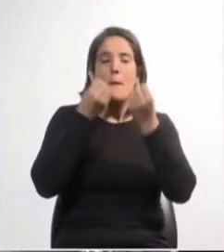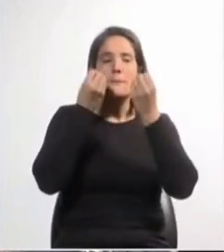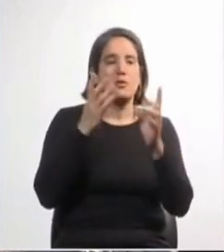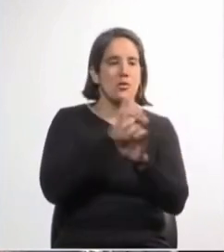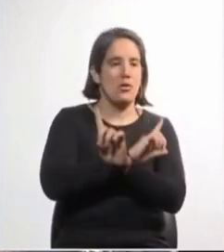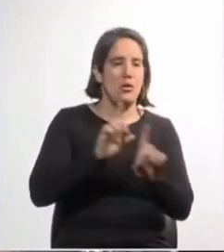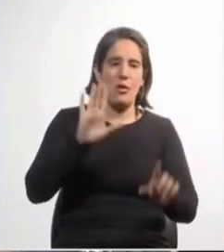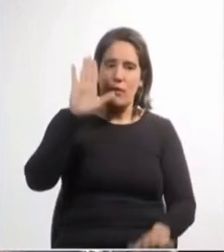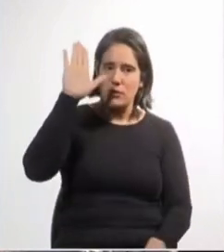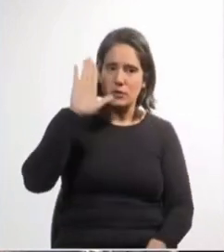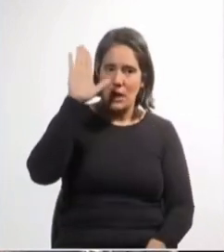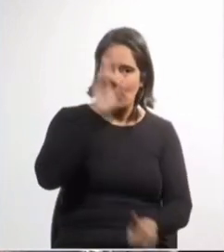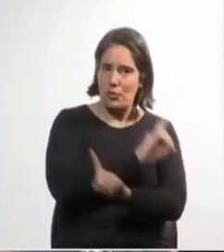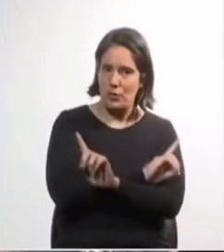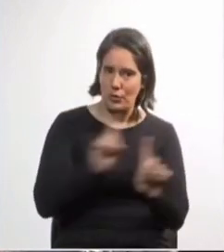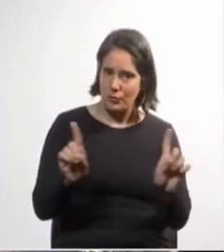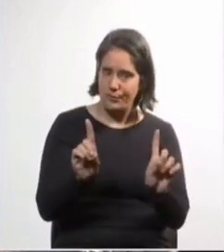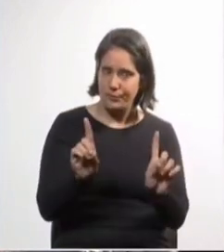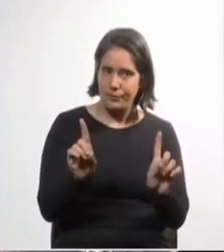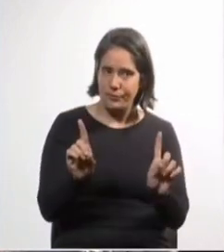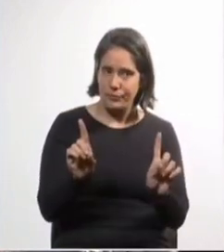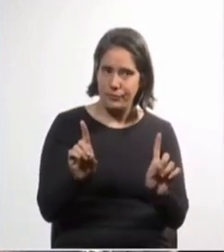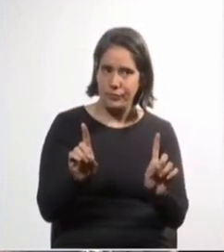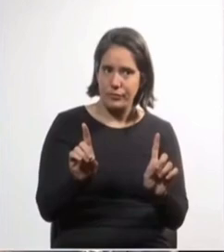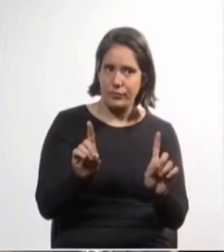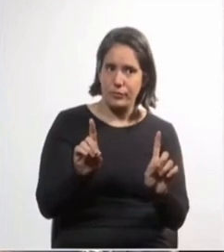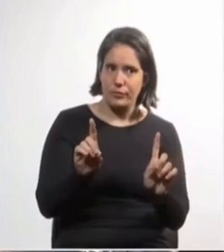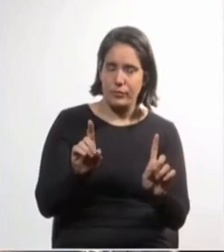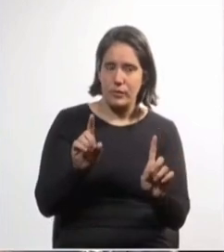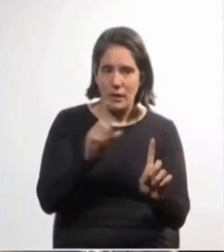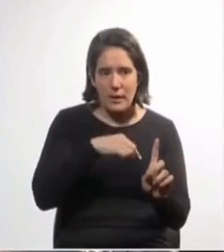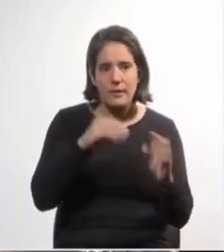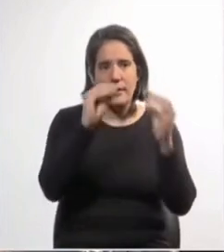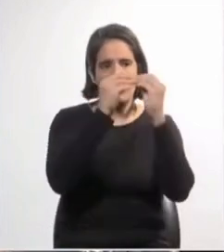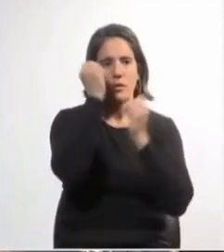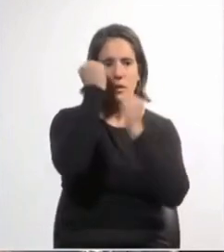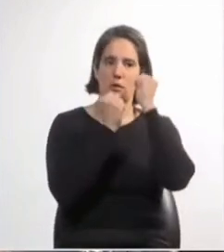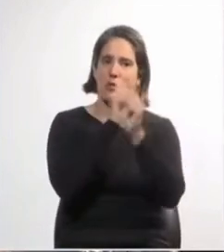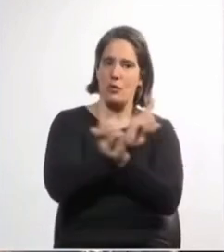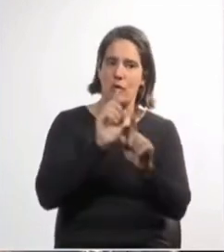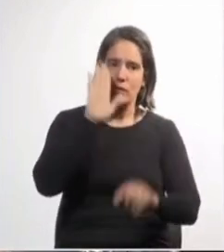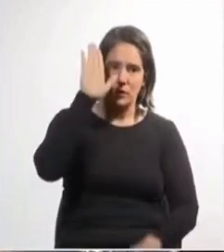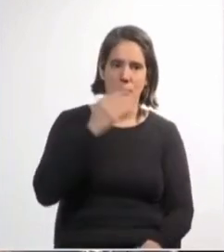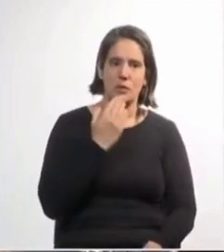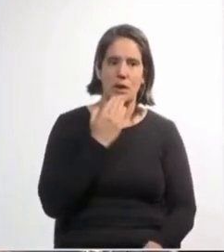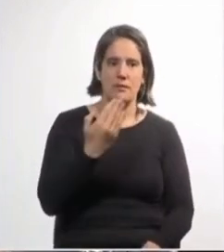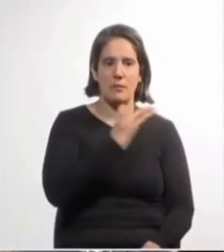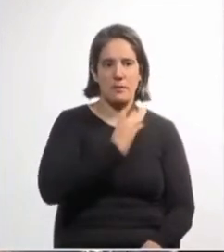no vamos a acompañar esta rendición de cuentas. Muchas gracias, señora presidenta. A usted.